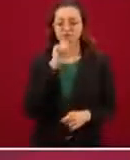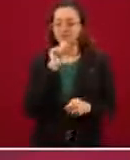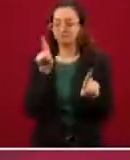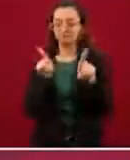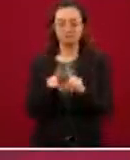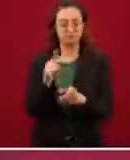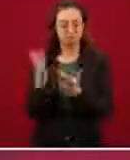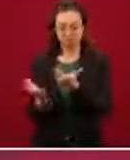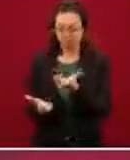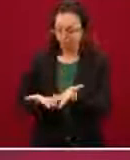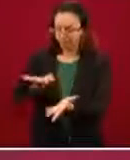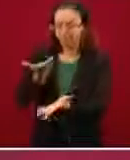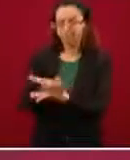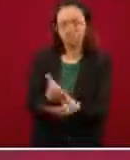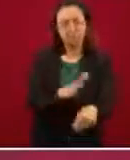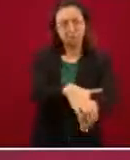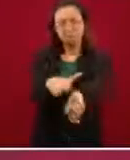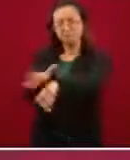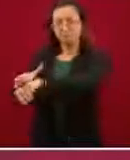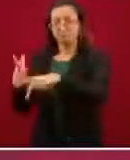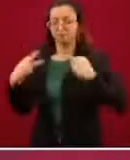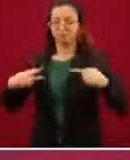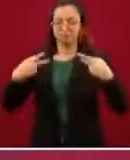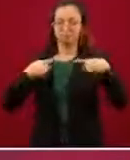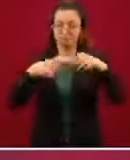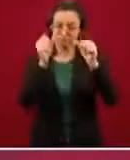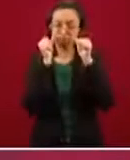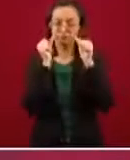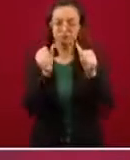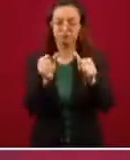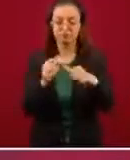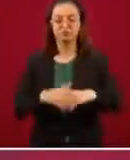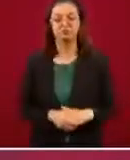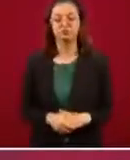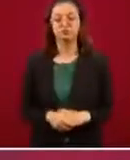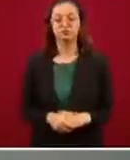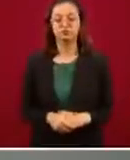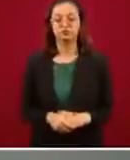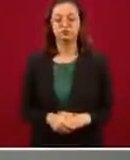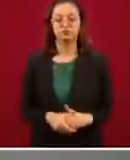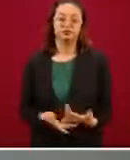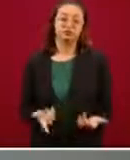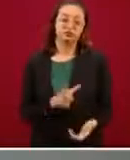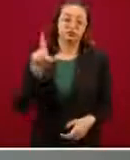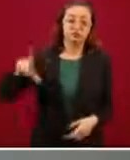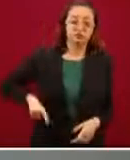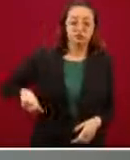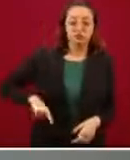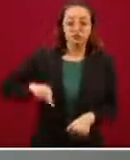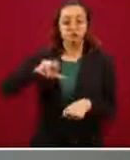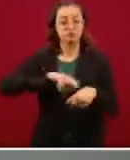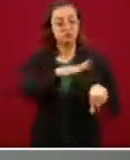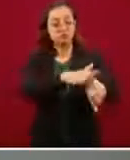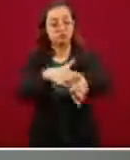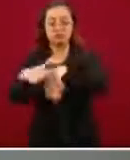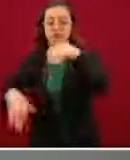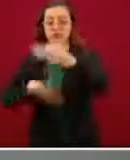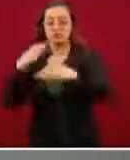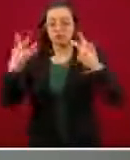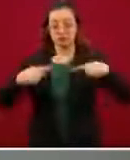gente que nos escuche. ¿Y sobre el llamado que hacen los gobernadores a la gente a permanecer en